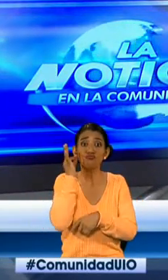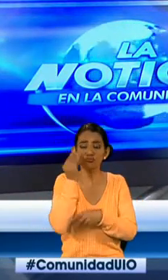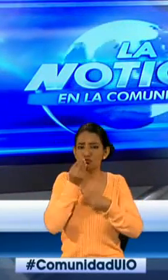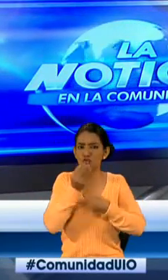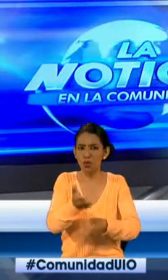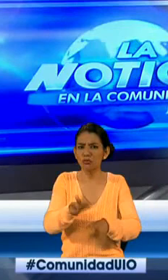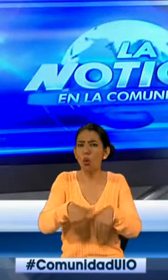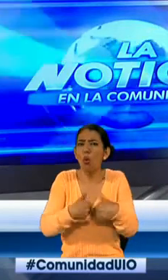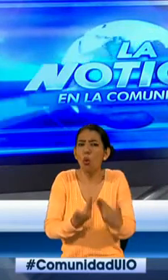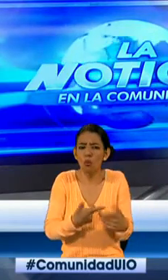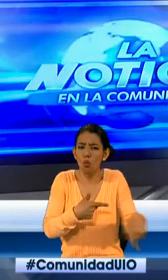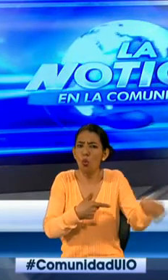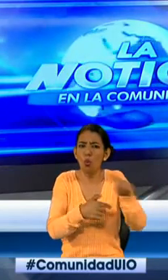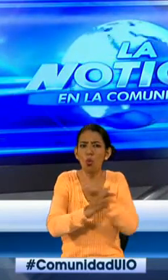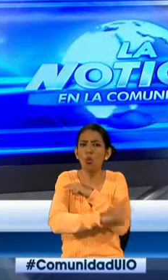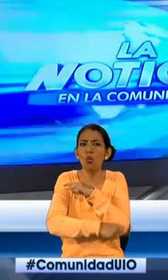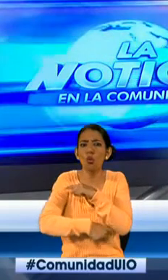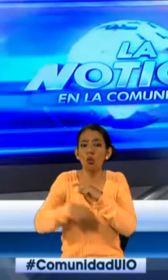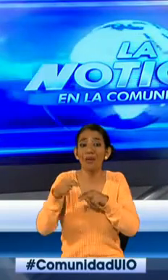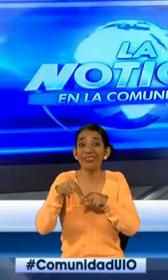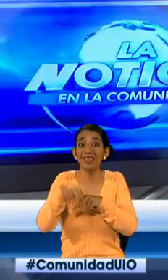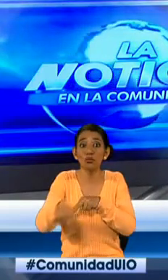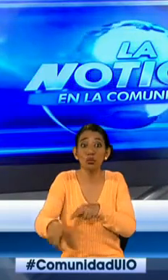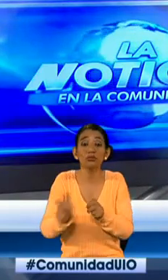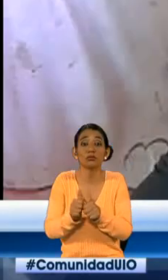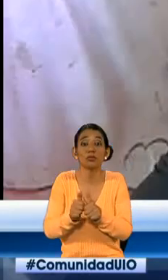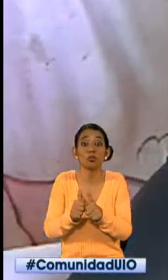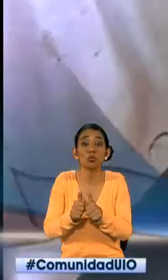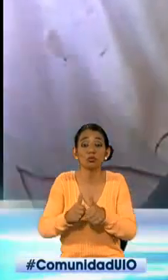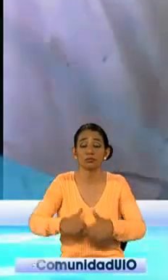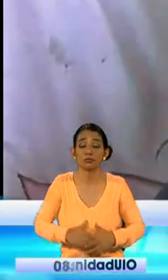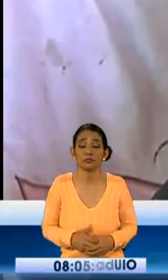los sospechosos le robaron el celular a su nieto.